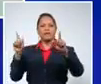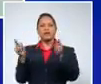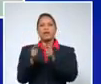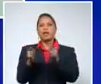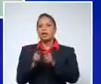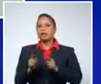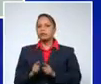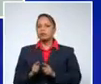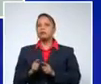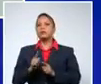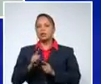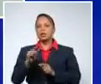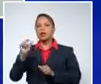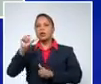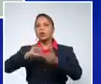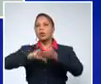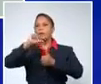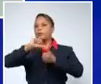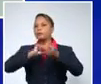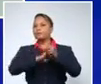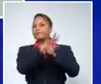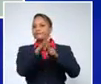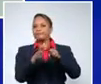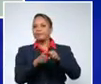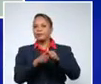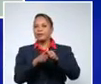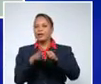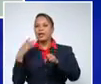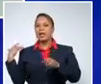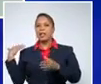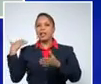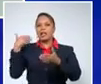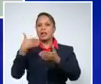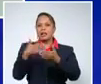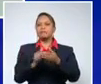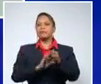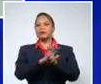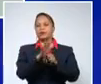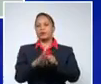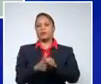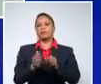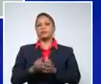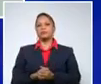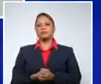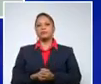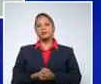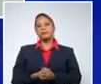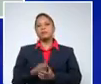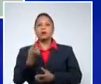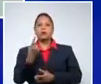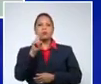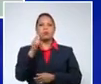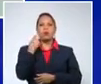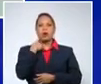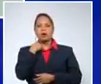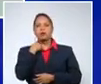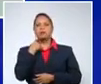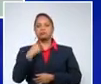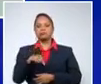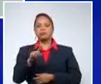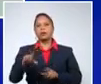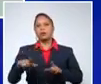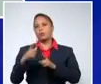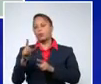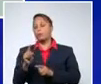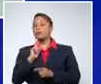del comportamiento de la pandemia desde el inicio, que ya va a ser un año de haber tenido